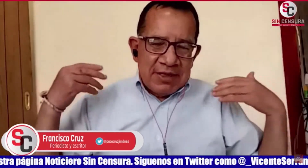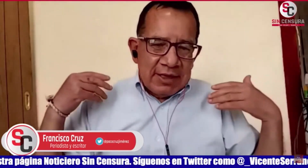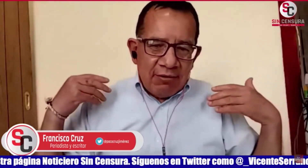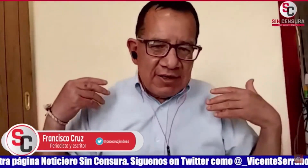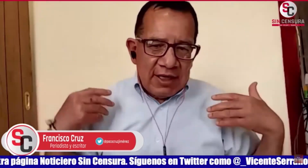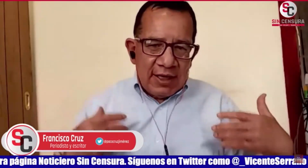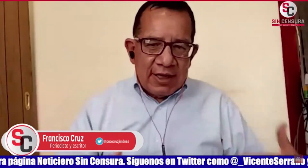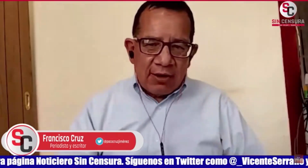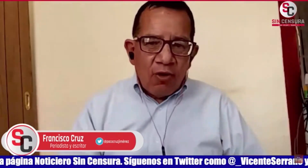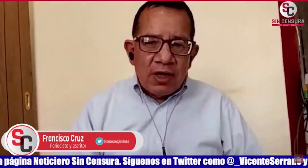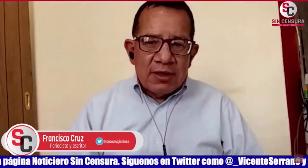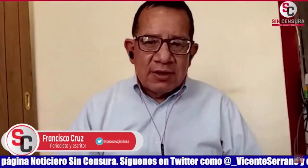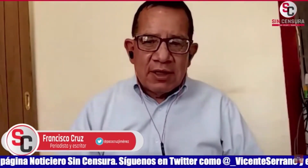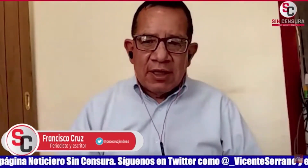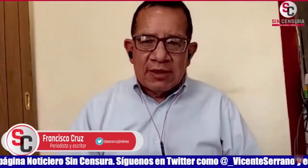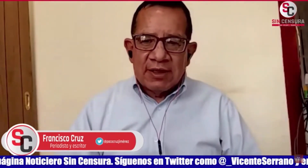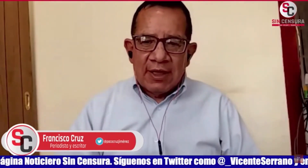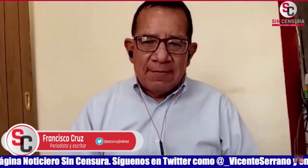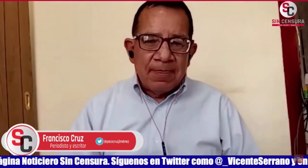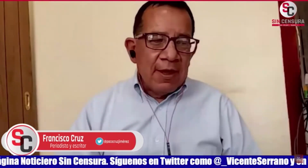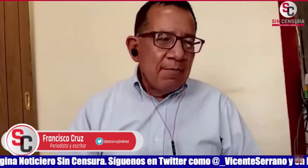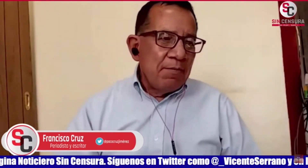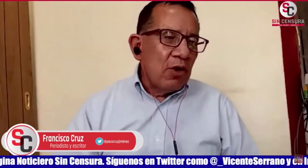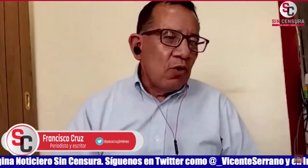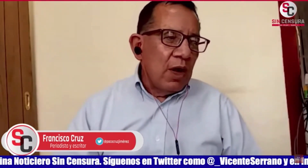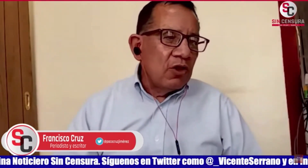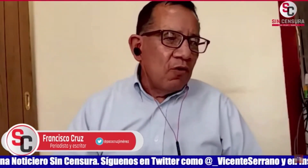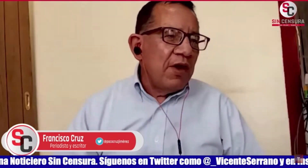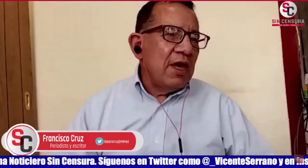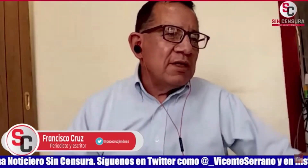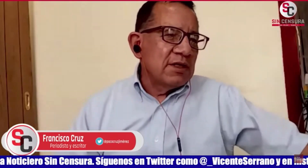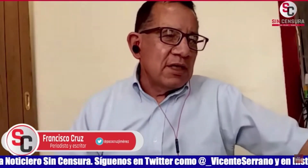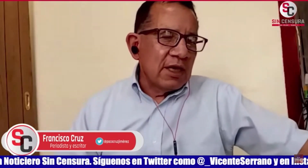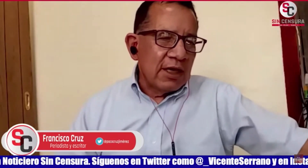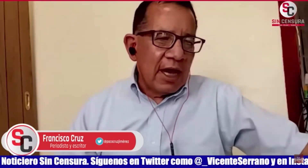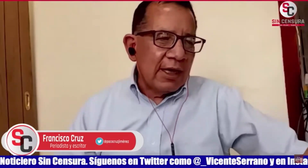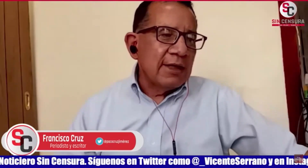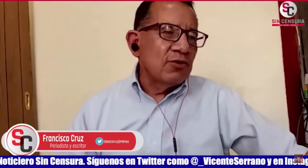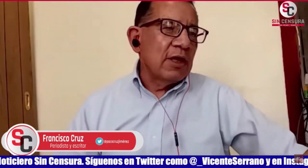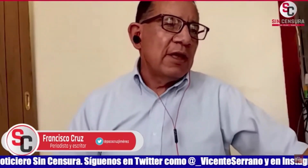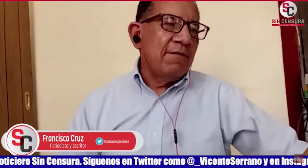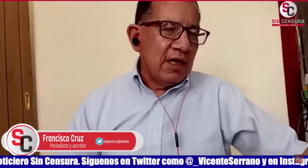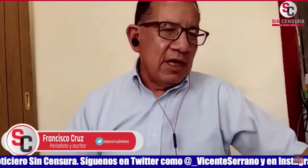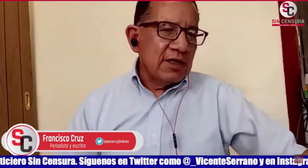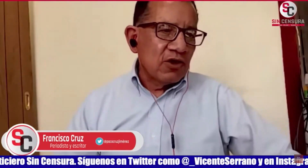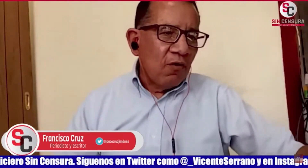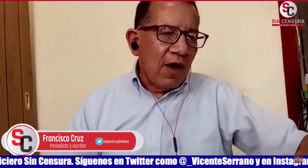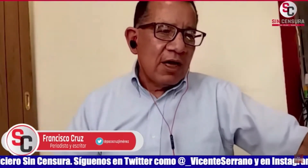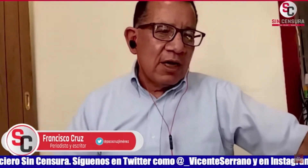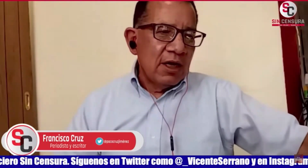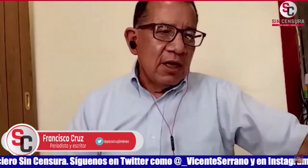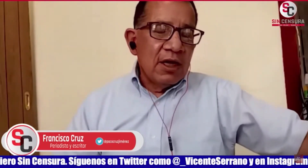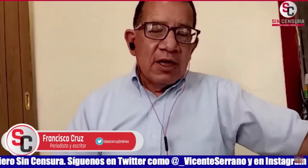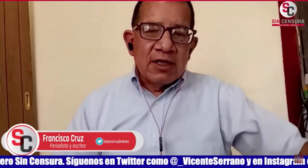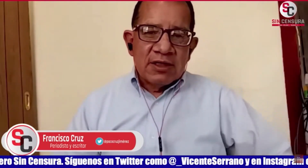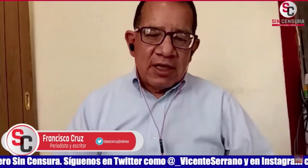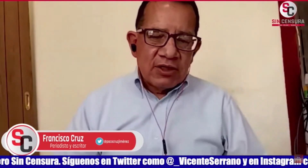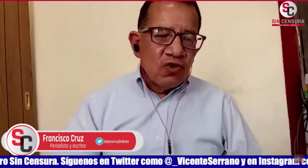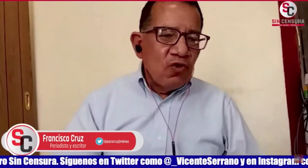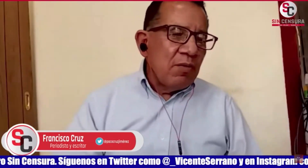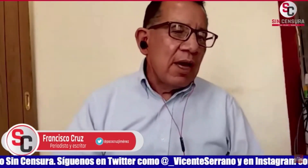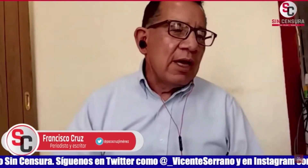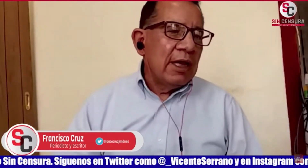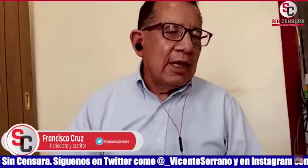y presenta una serie de errores, pero cuando ves que al caso de Devani Escobar